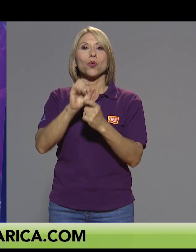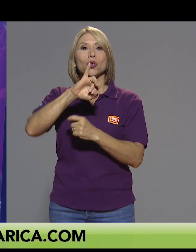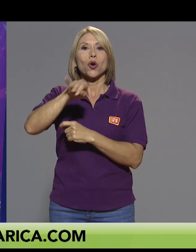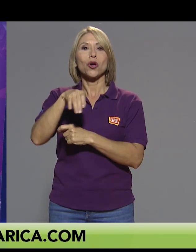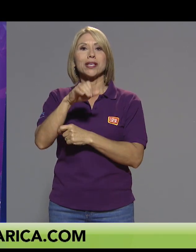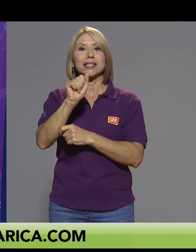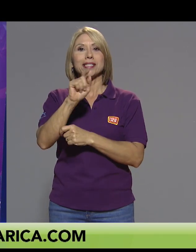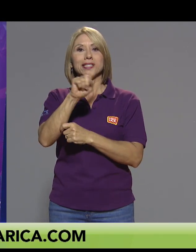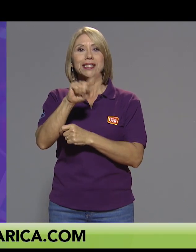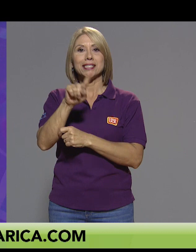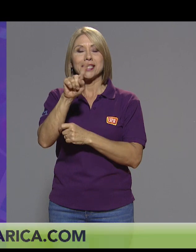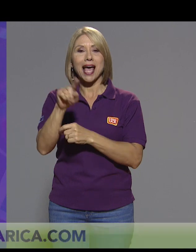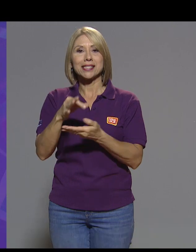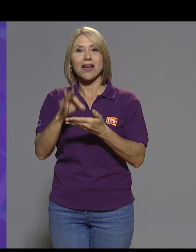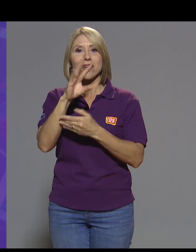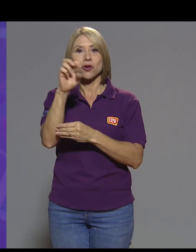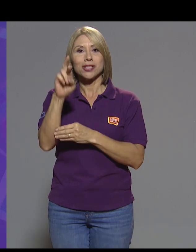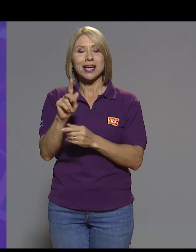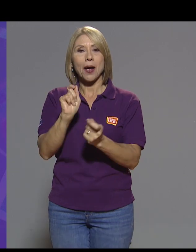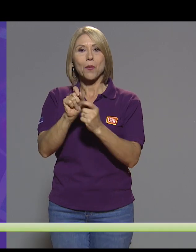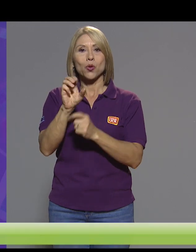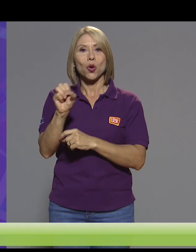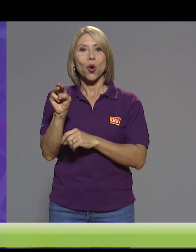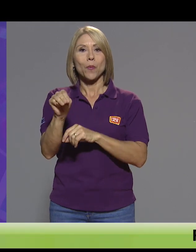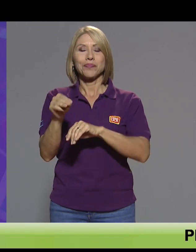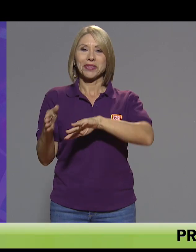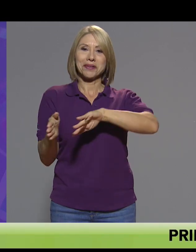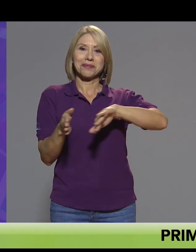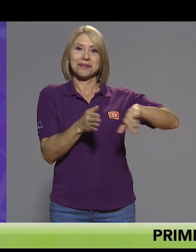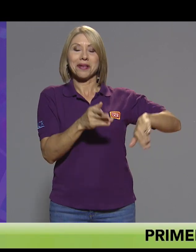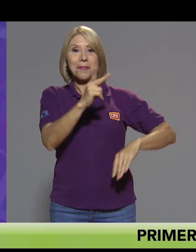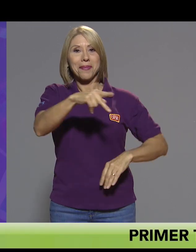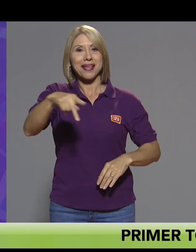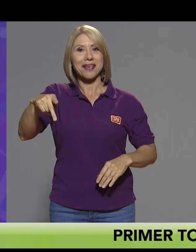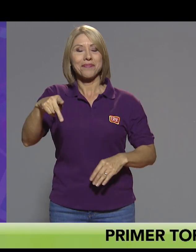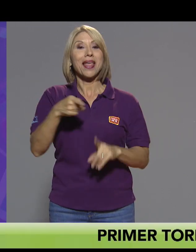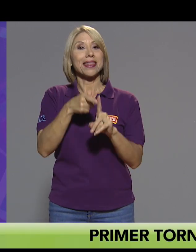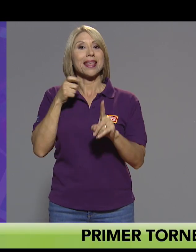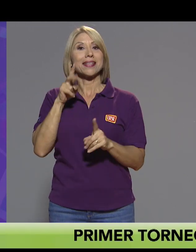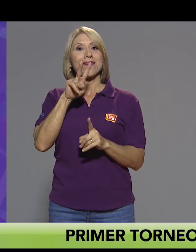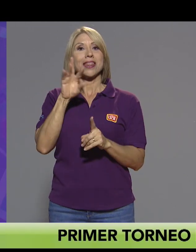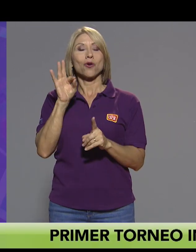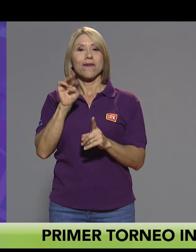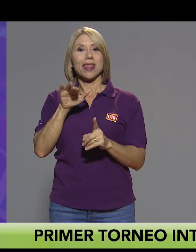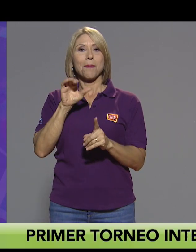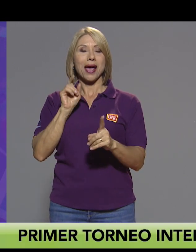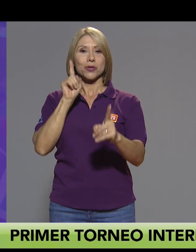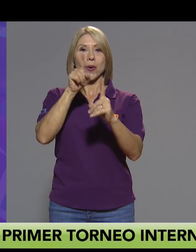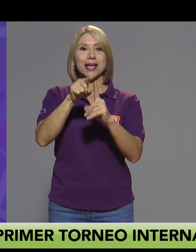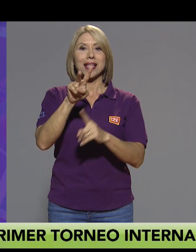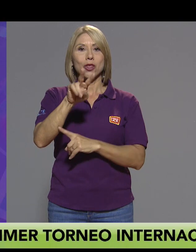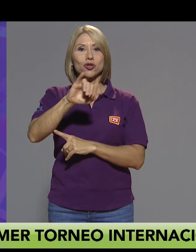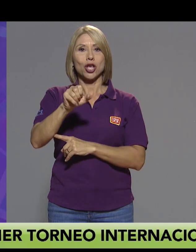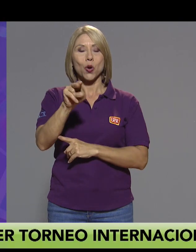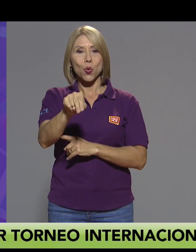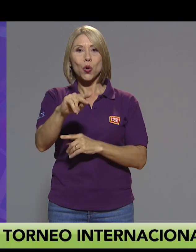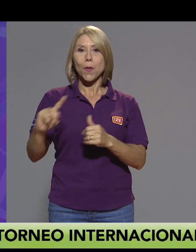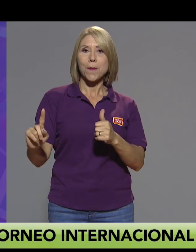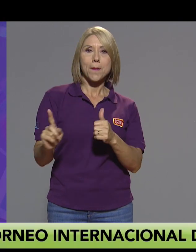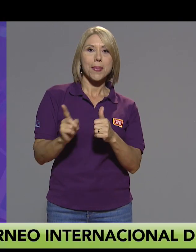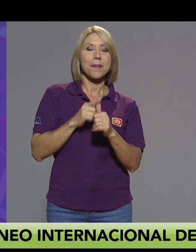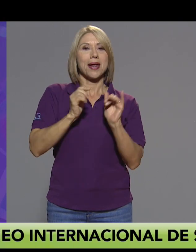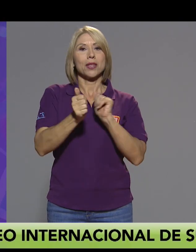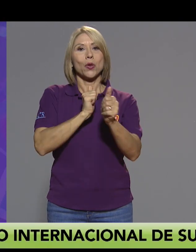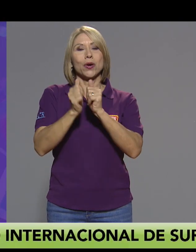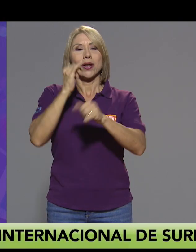costa rica puntocom y de la música pasamos a la playa y es que desde el 29 de mayo hasta el 2 de junio se realizará el